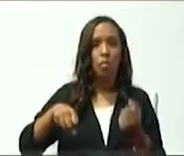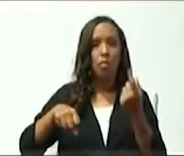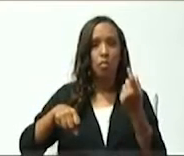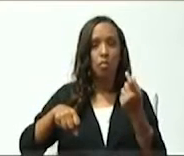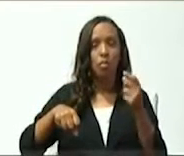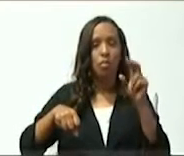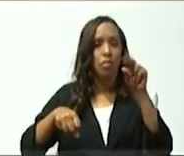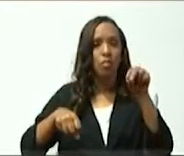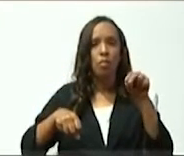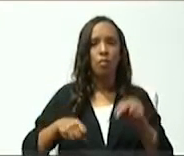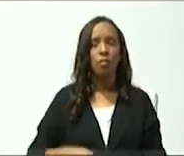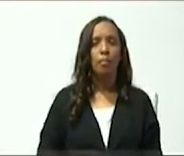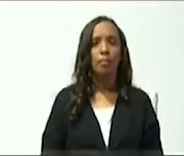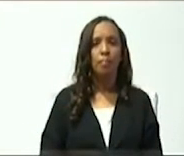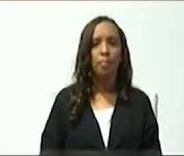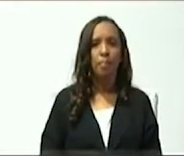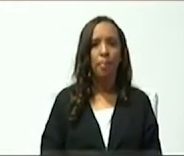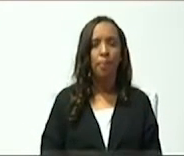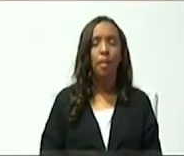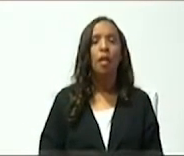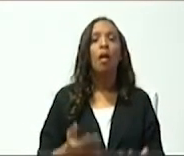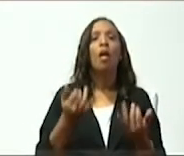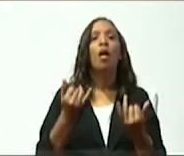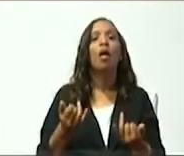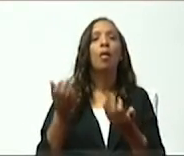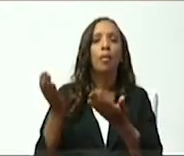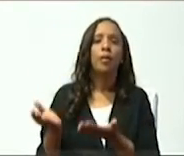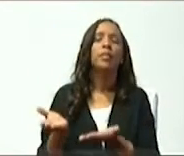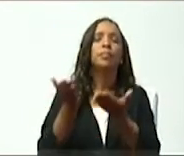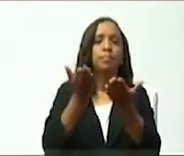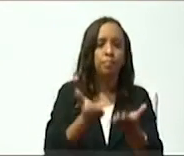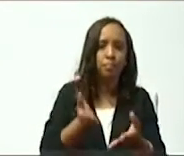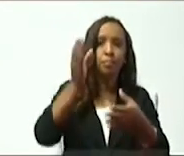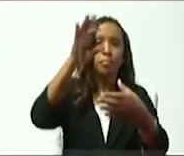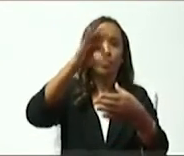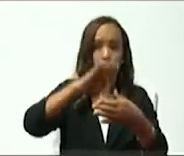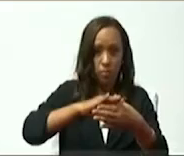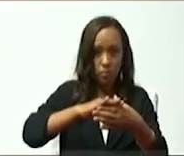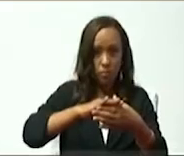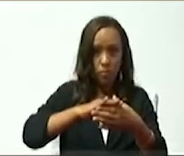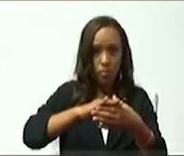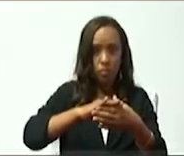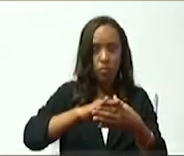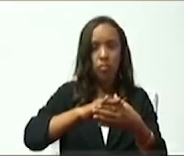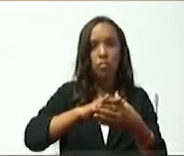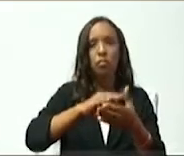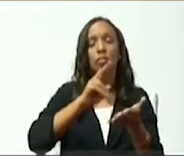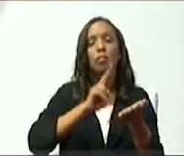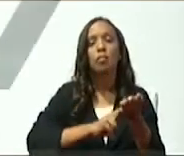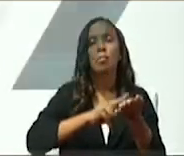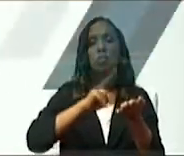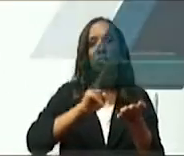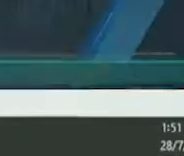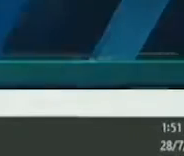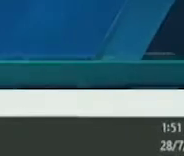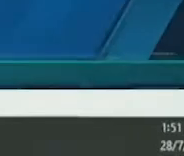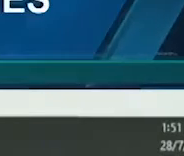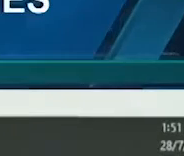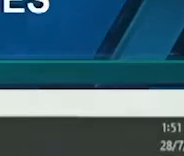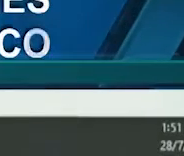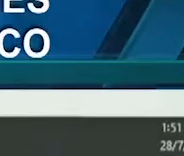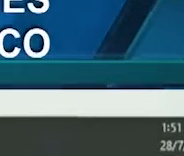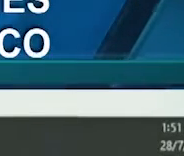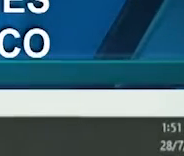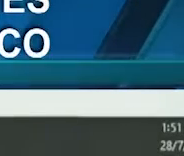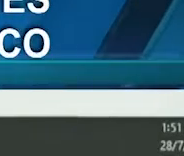contrato de préstamo 49 62 el pleno de la cámara baja libero de lectura el contrato